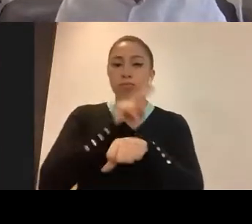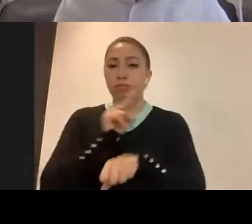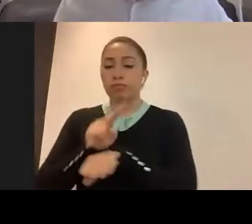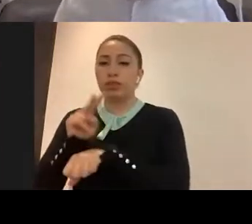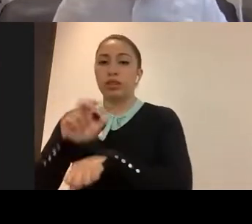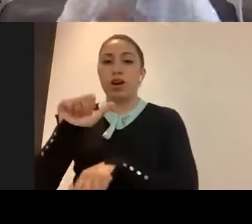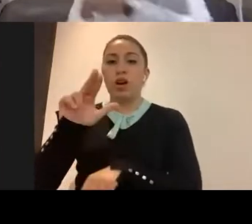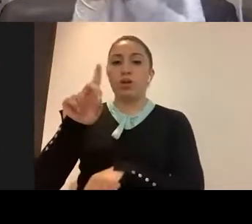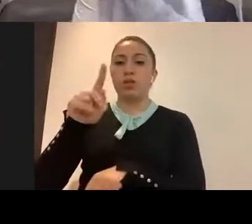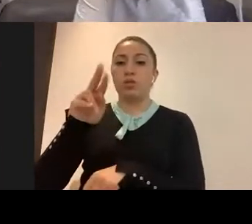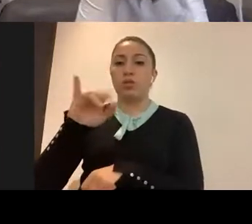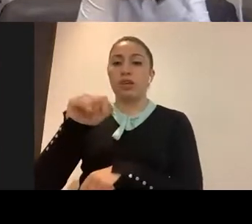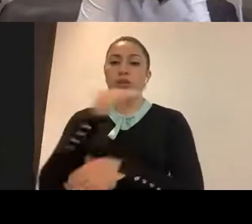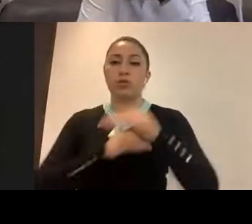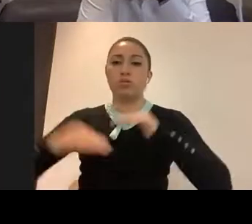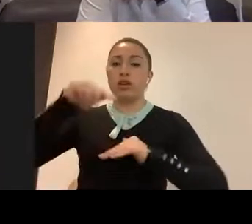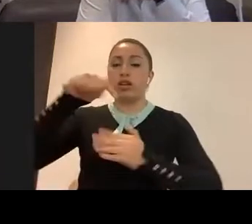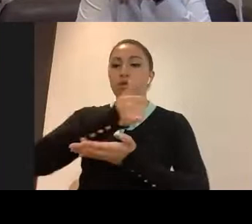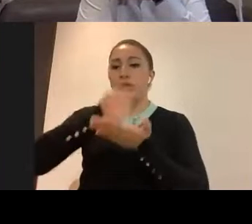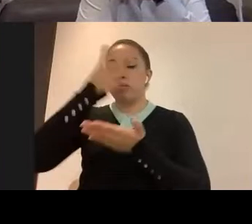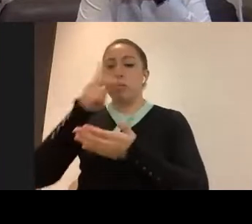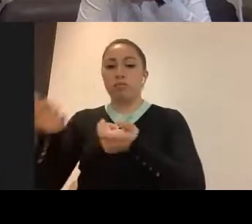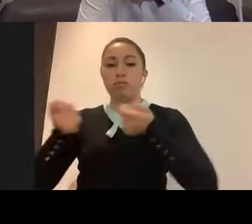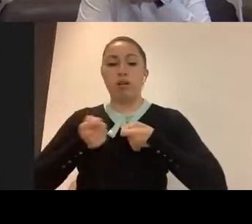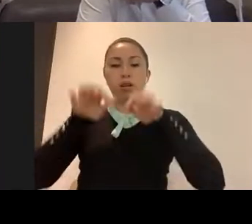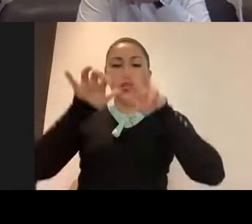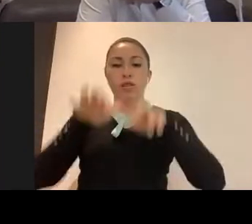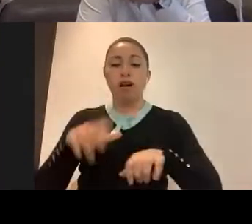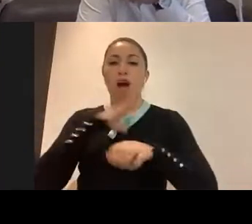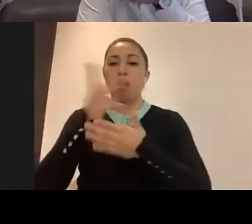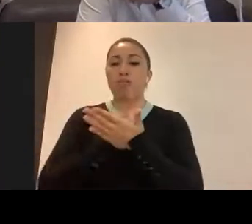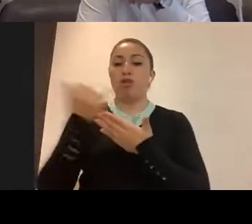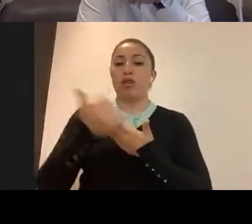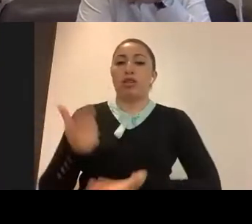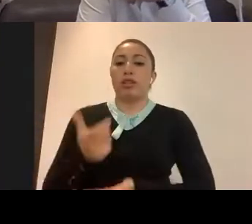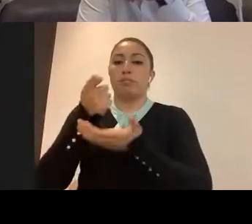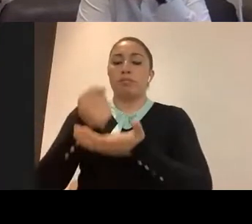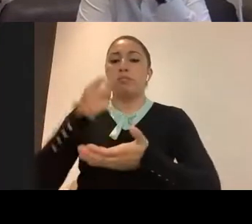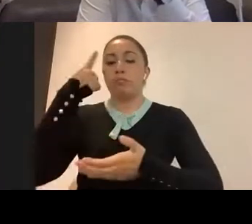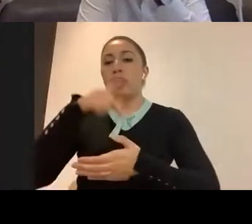Auditoría Superior de la Ciudad de México, por el que se remiten el proyecto de presupuestos de egreso de la Auditoría